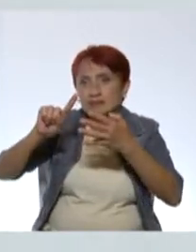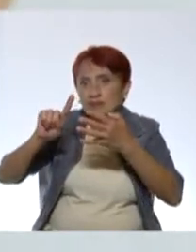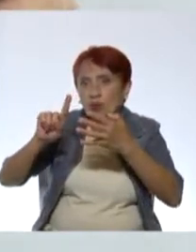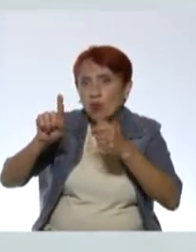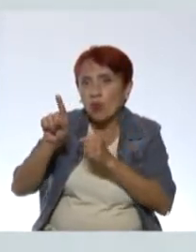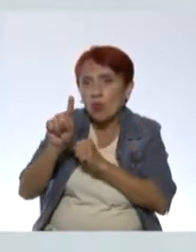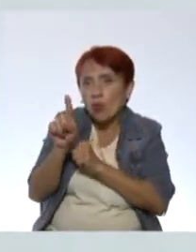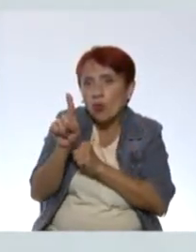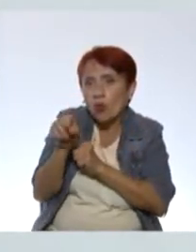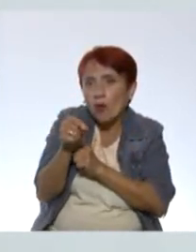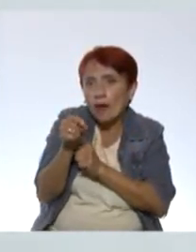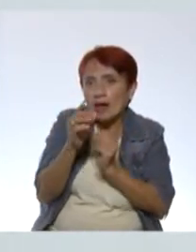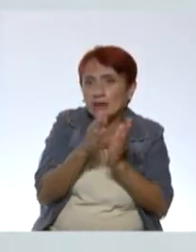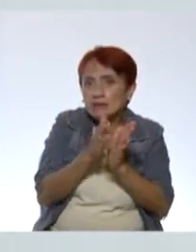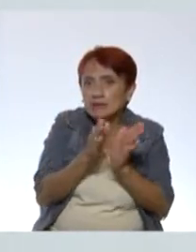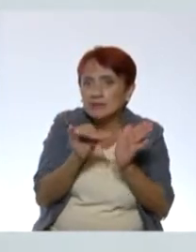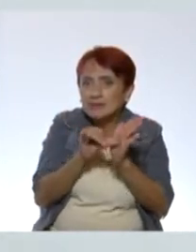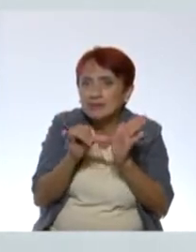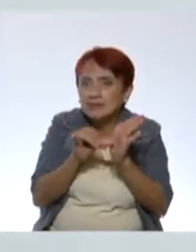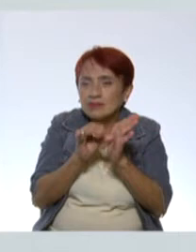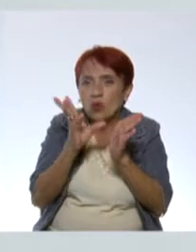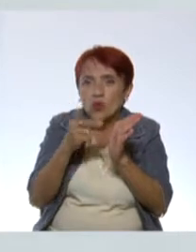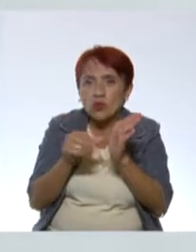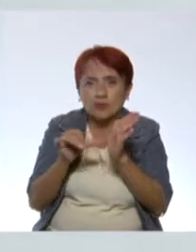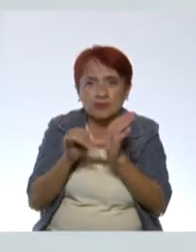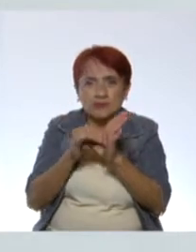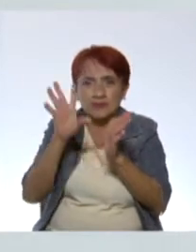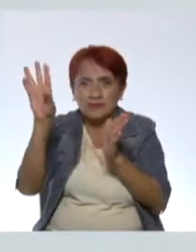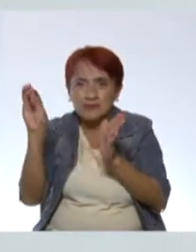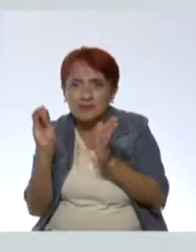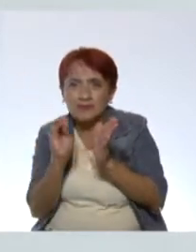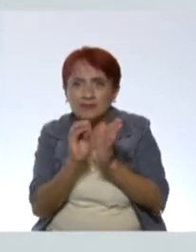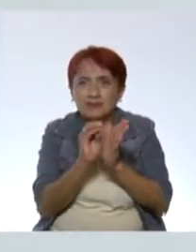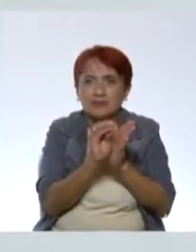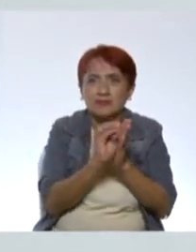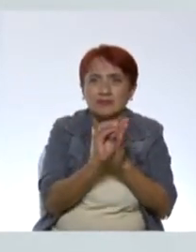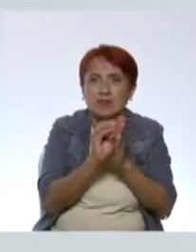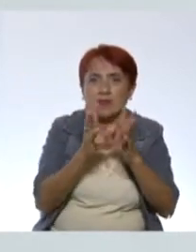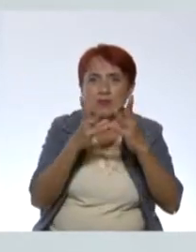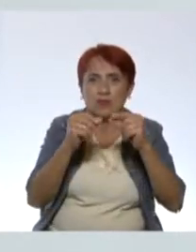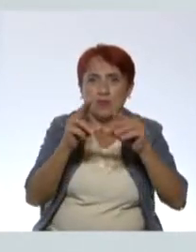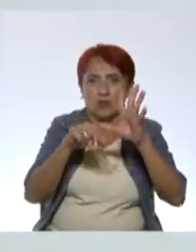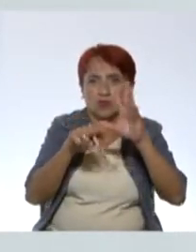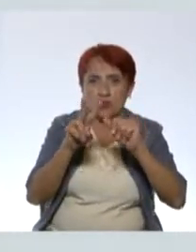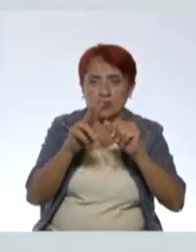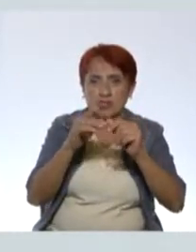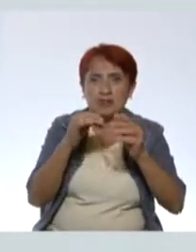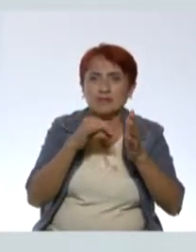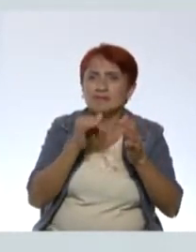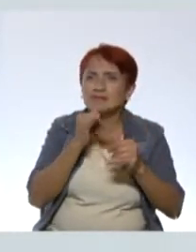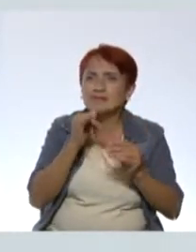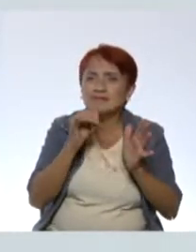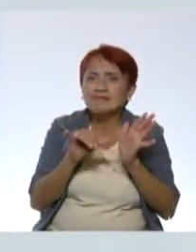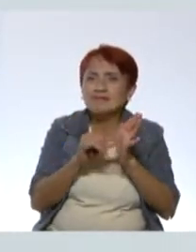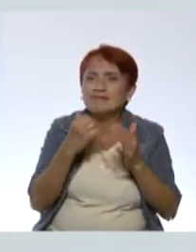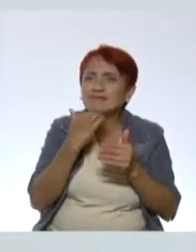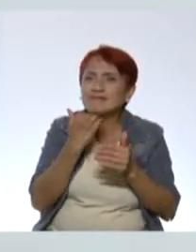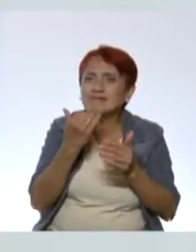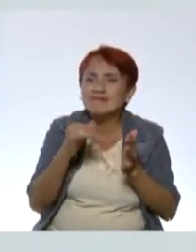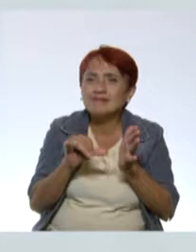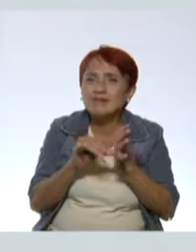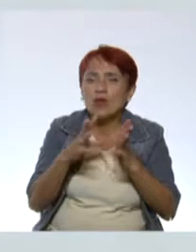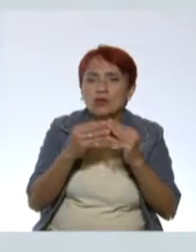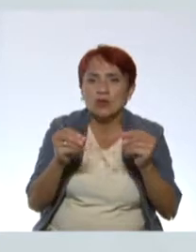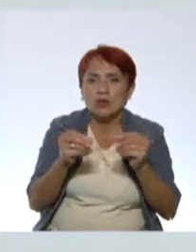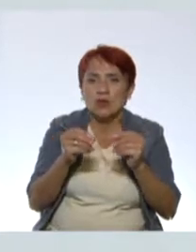que multiplicado por 12 me dé 30 o se acerque, utilizamos al 2, ¿ok? 12 por